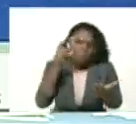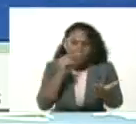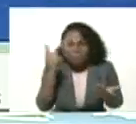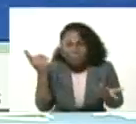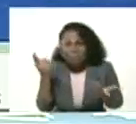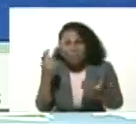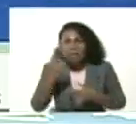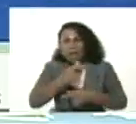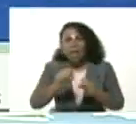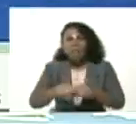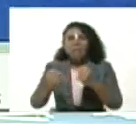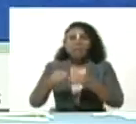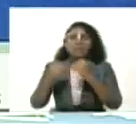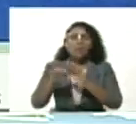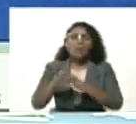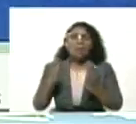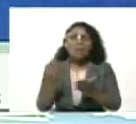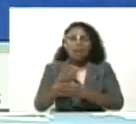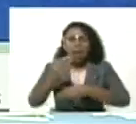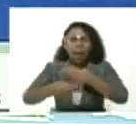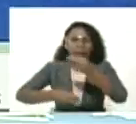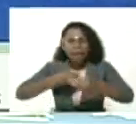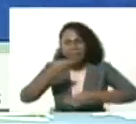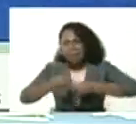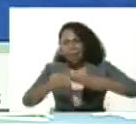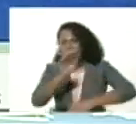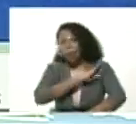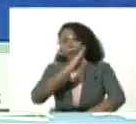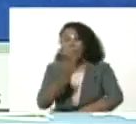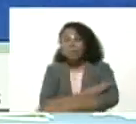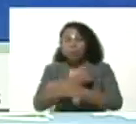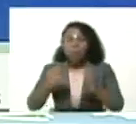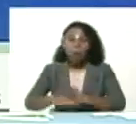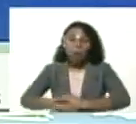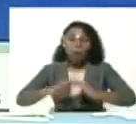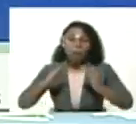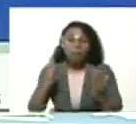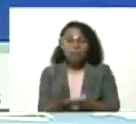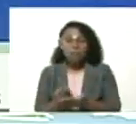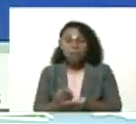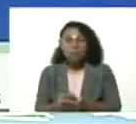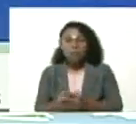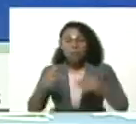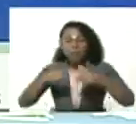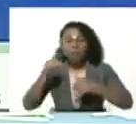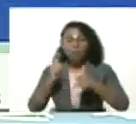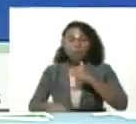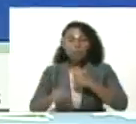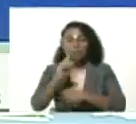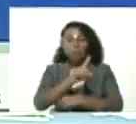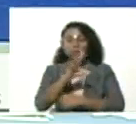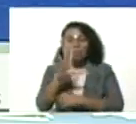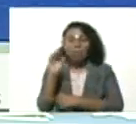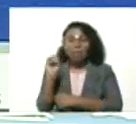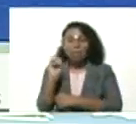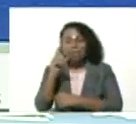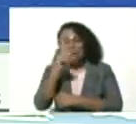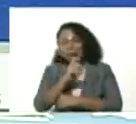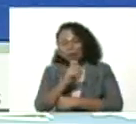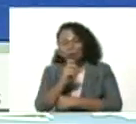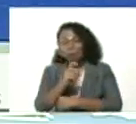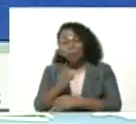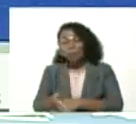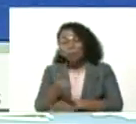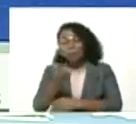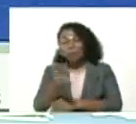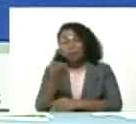de la destrucción del planeta que han hecho los poderosos del mundo en estos últimos 150 años,